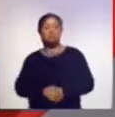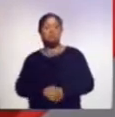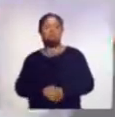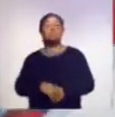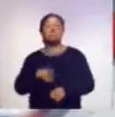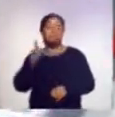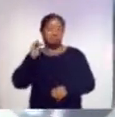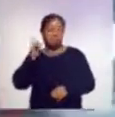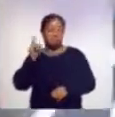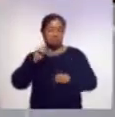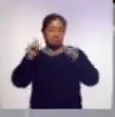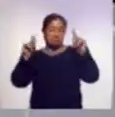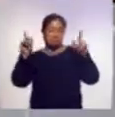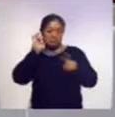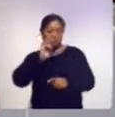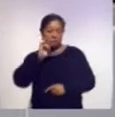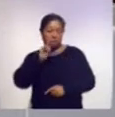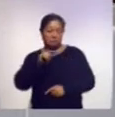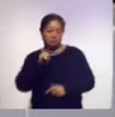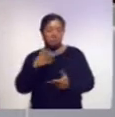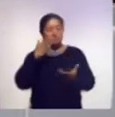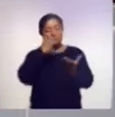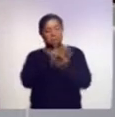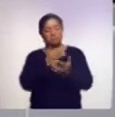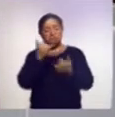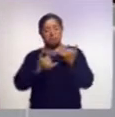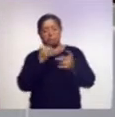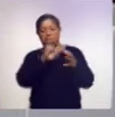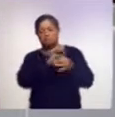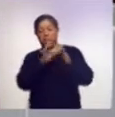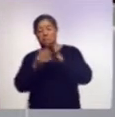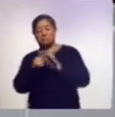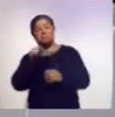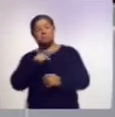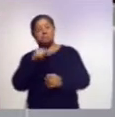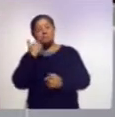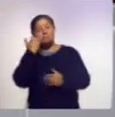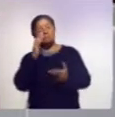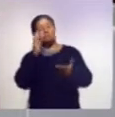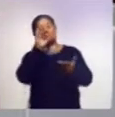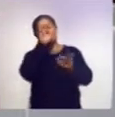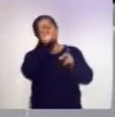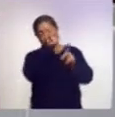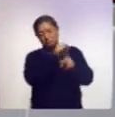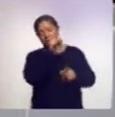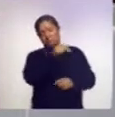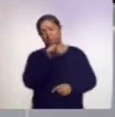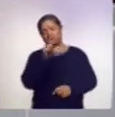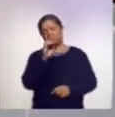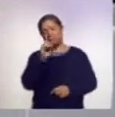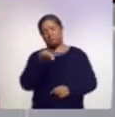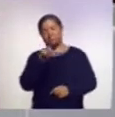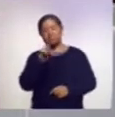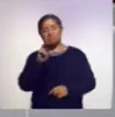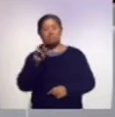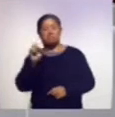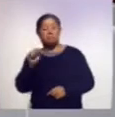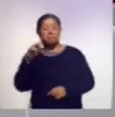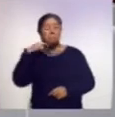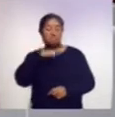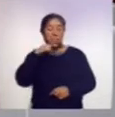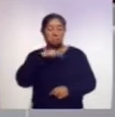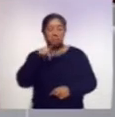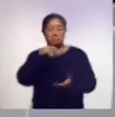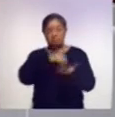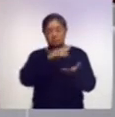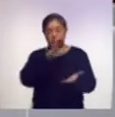esté en los Juegos Olímpicos. Para ello menciona que quizás lo vaya a buscar allá en Londres, donde se corre de manera rápida y consolidar esa marca, porque recordemos